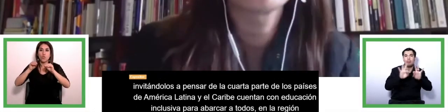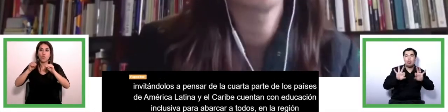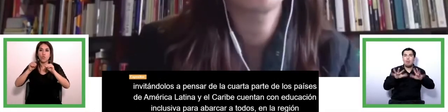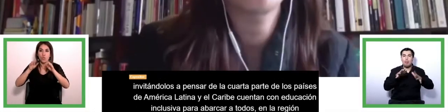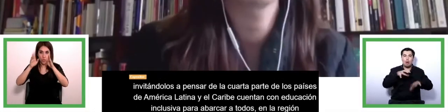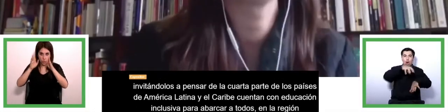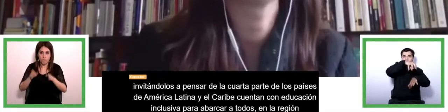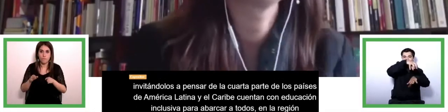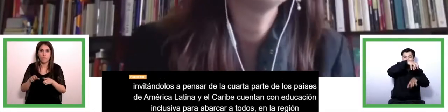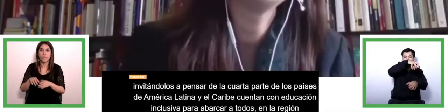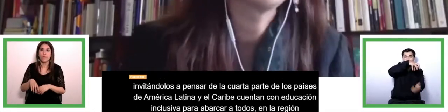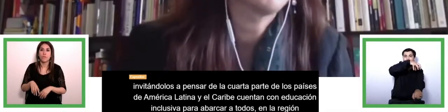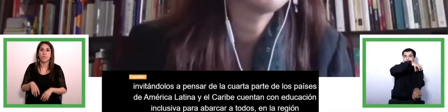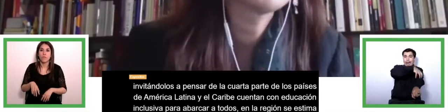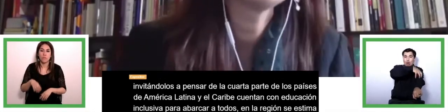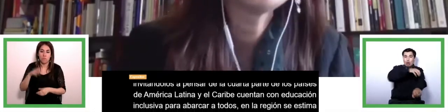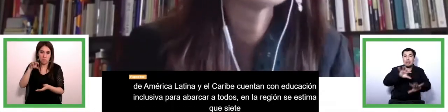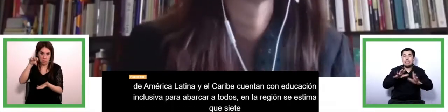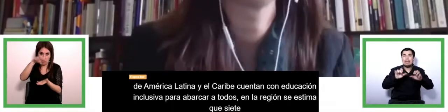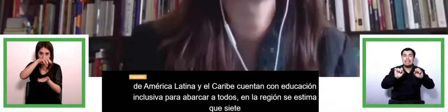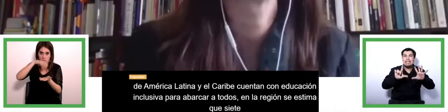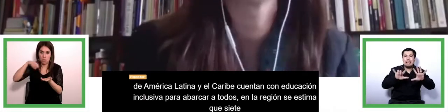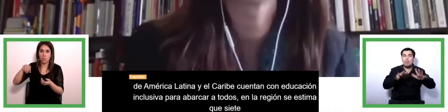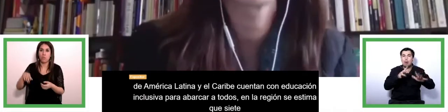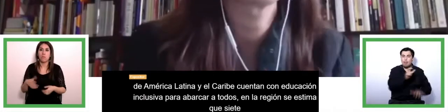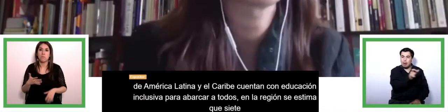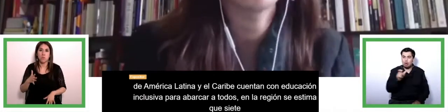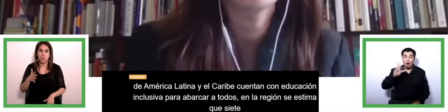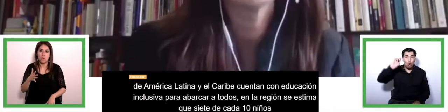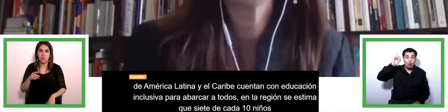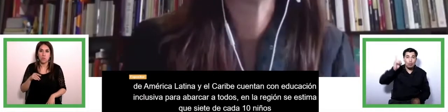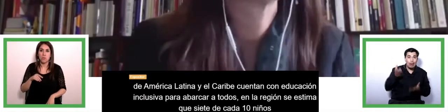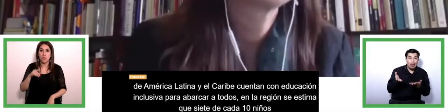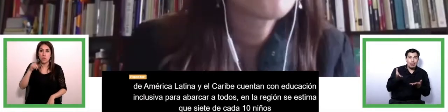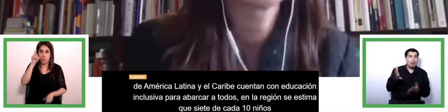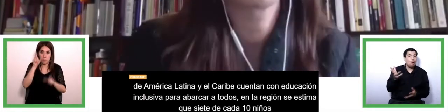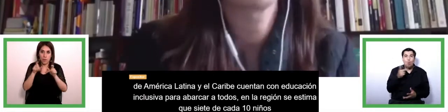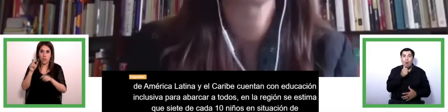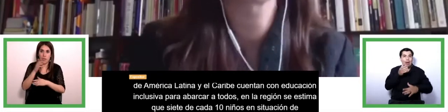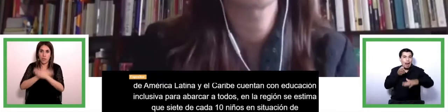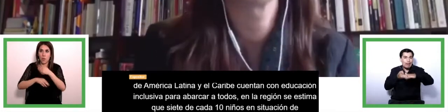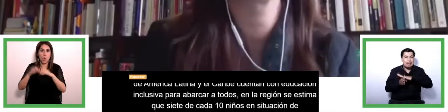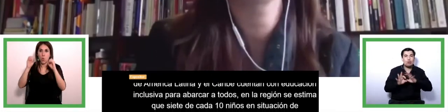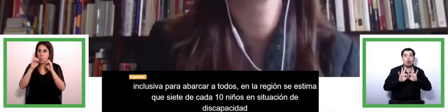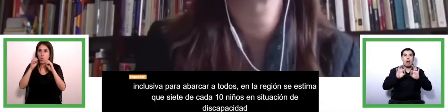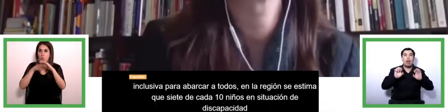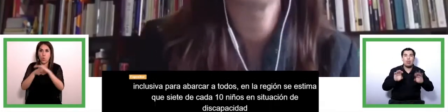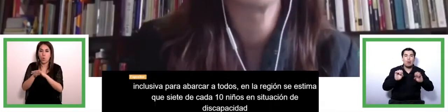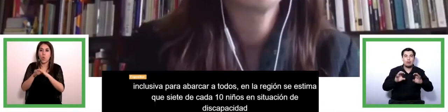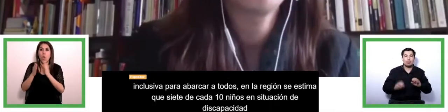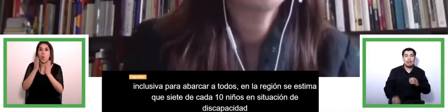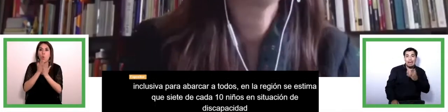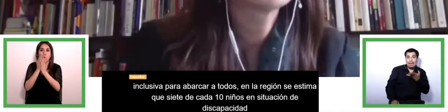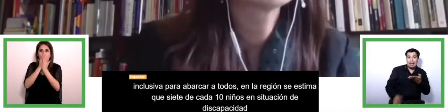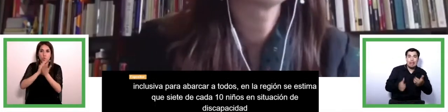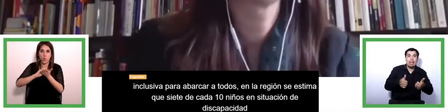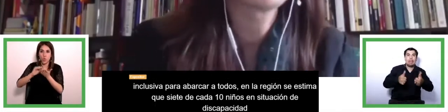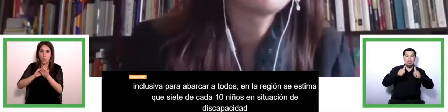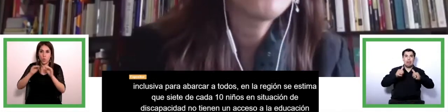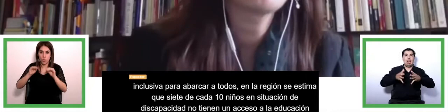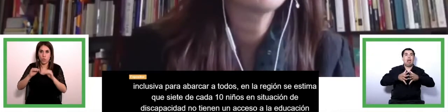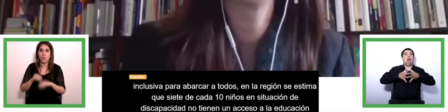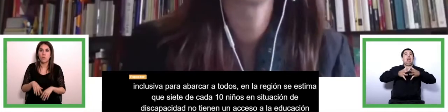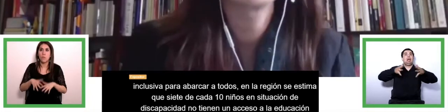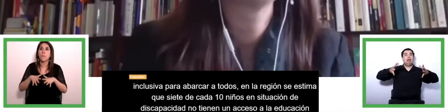En la región se estima que 7 de cada 10 niños y niñas con discapacidad no tienen aún acceso a la educación. Y